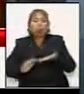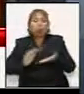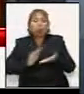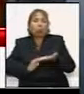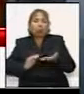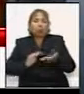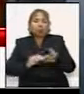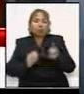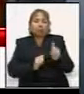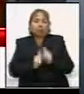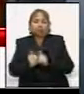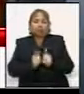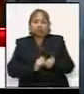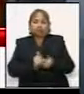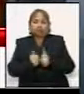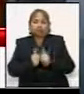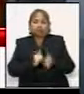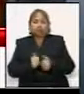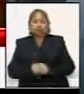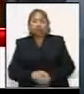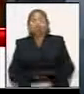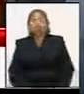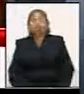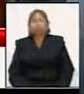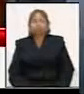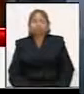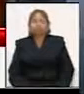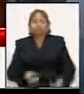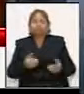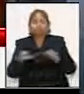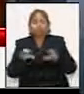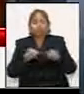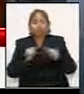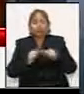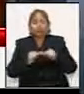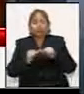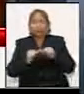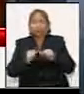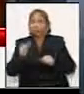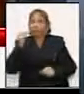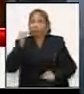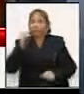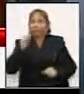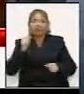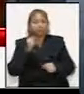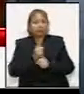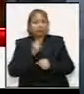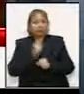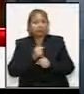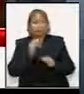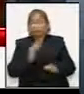la competitividad, tratar de conculcar derechos laborales. Y ojalá